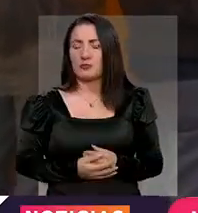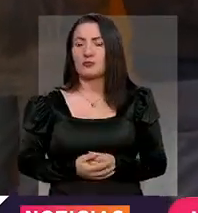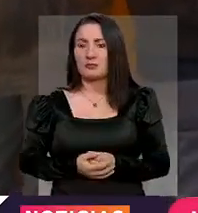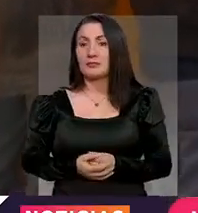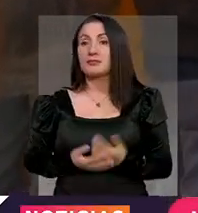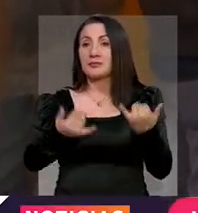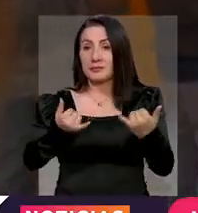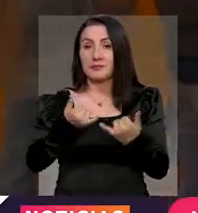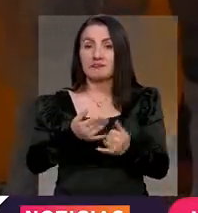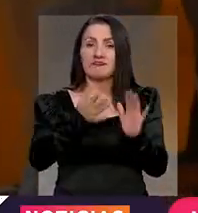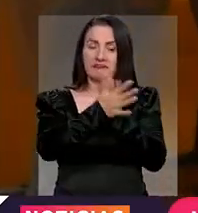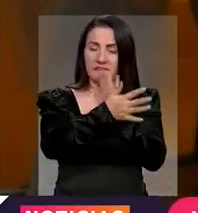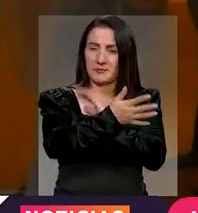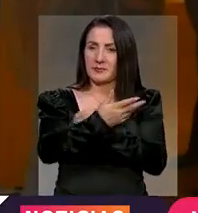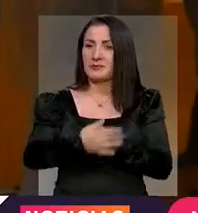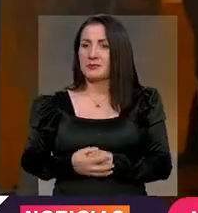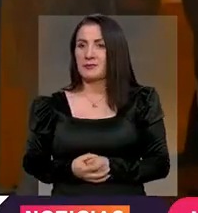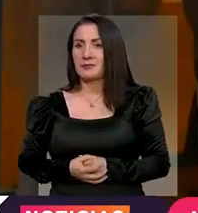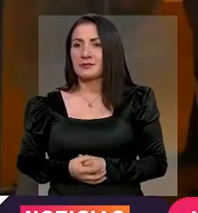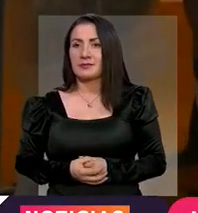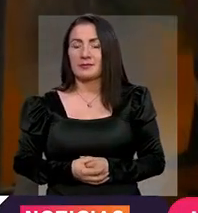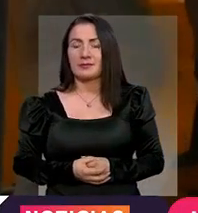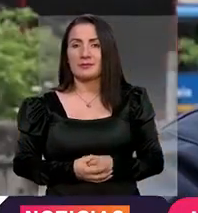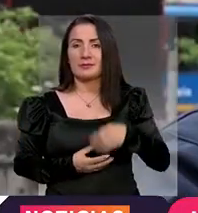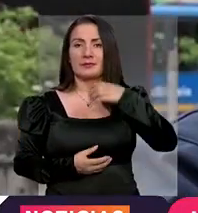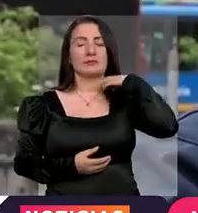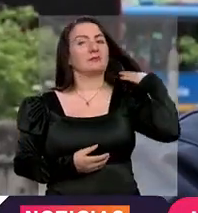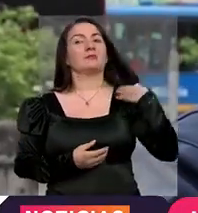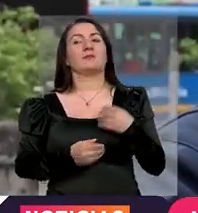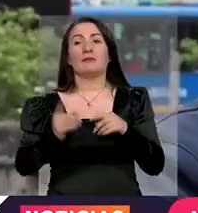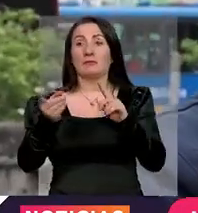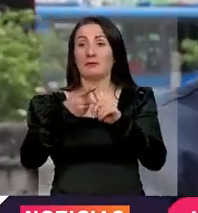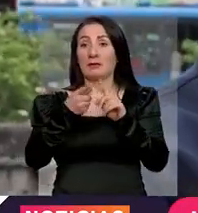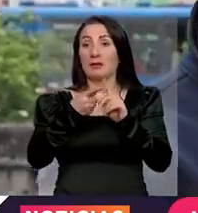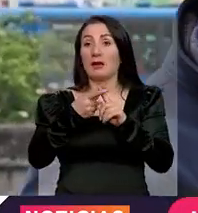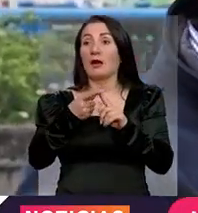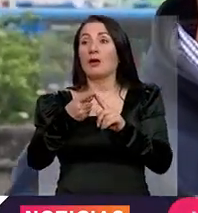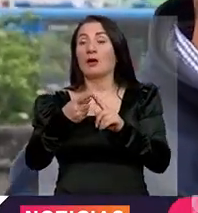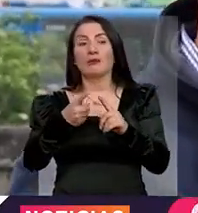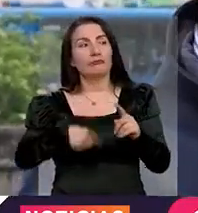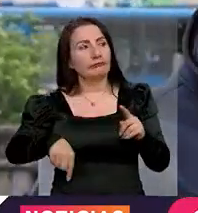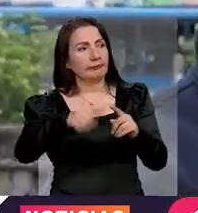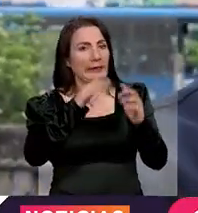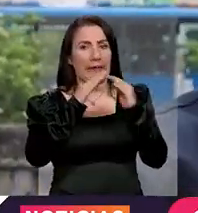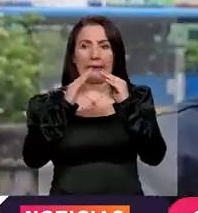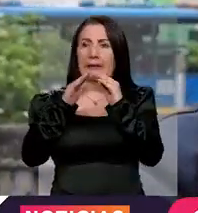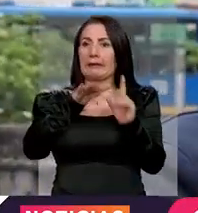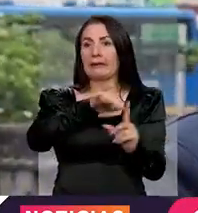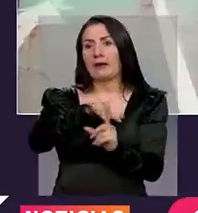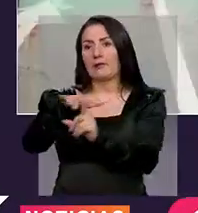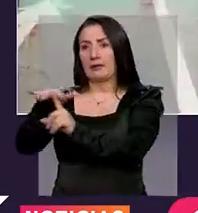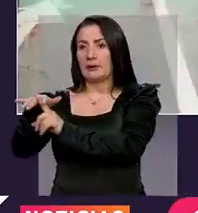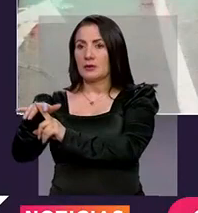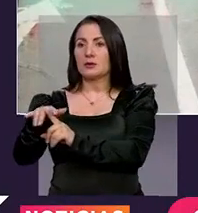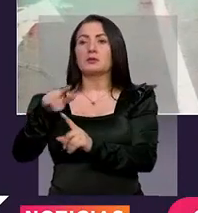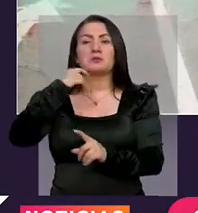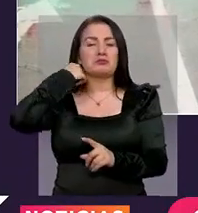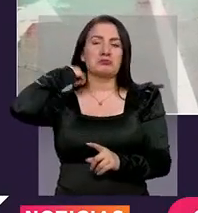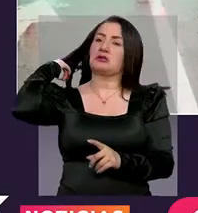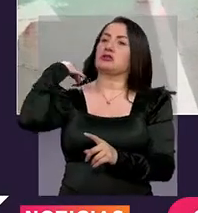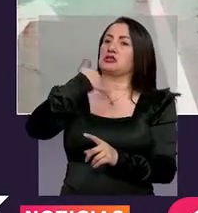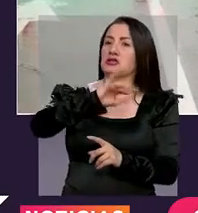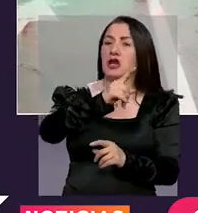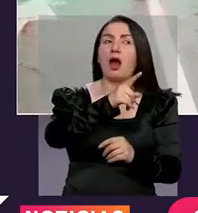el momento y esto fue lo que dijeron. Primero, que las viviendas no tengan ninguna afectación, cosa que ya hemos verificado y no hay